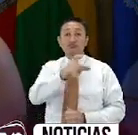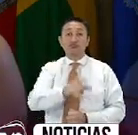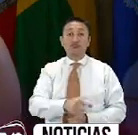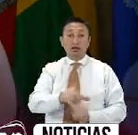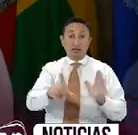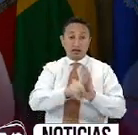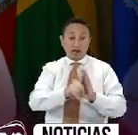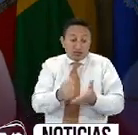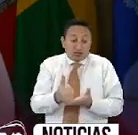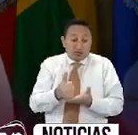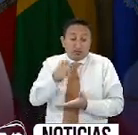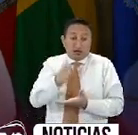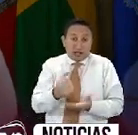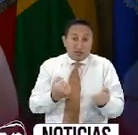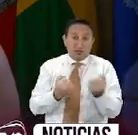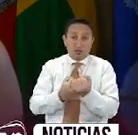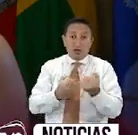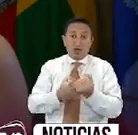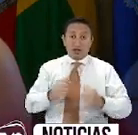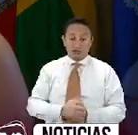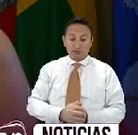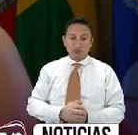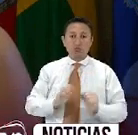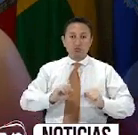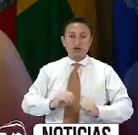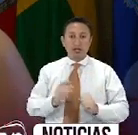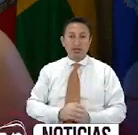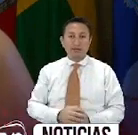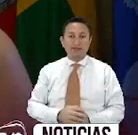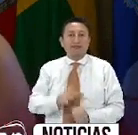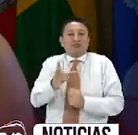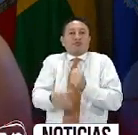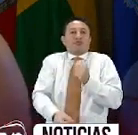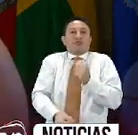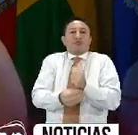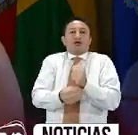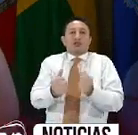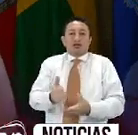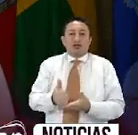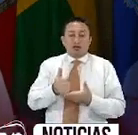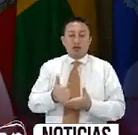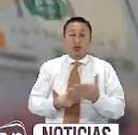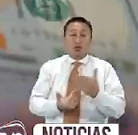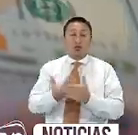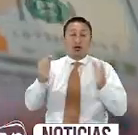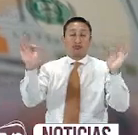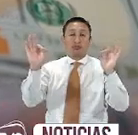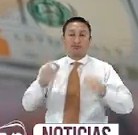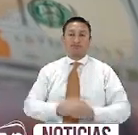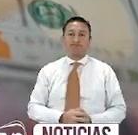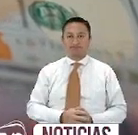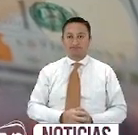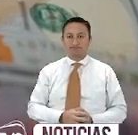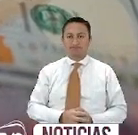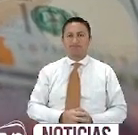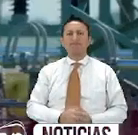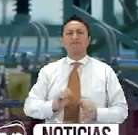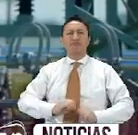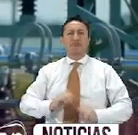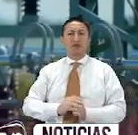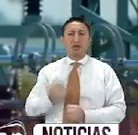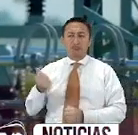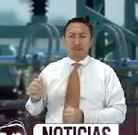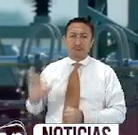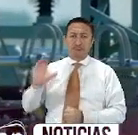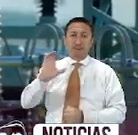jurídica para los inversionistas y que puedan de manera complementaria ayudarle a la nueva generación. Inversión pública que podría ir de la